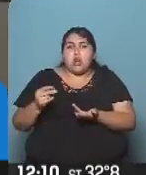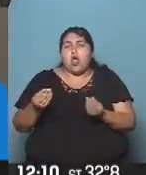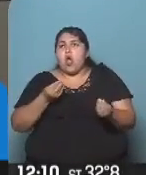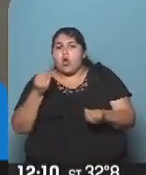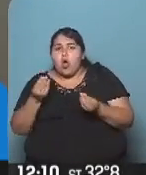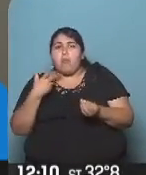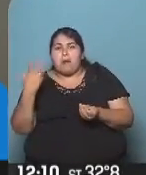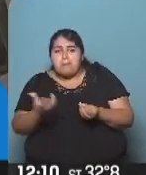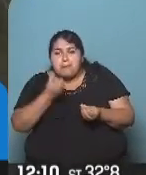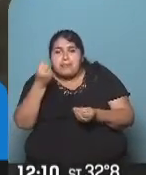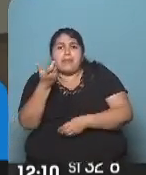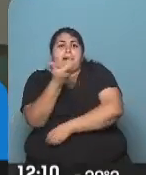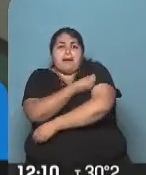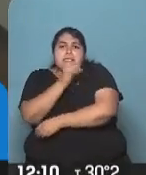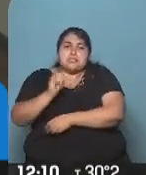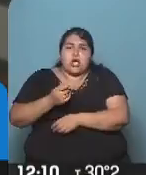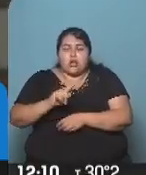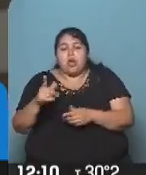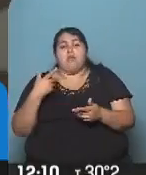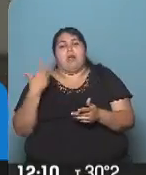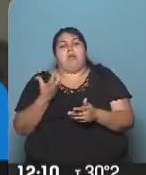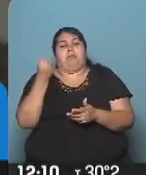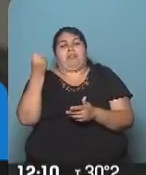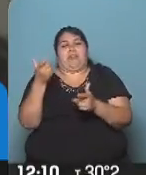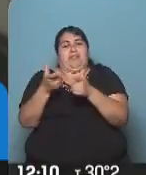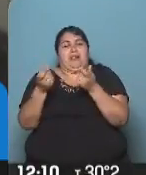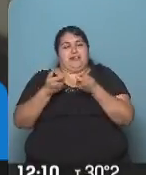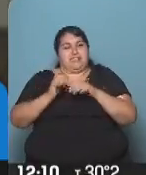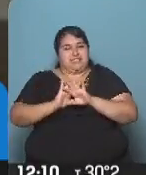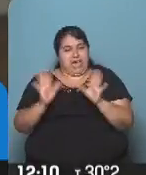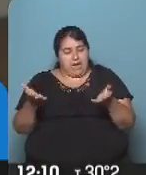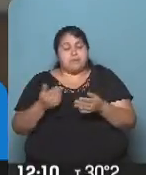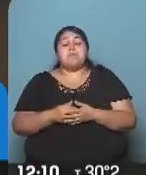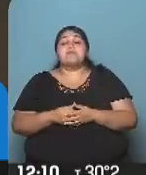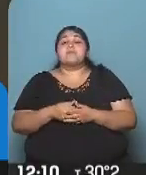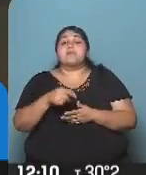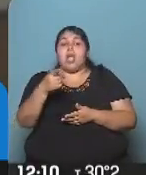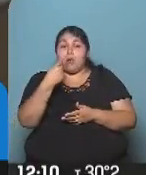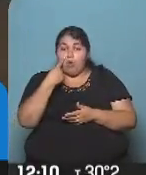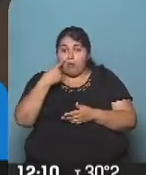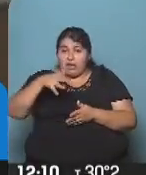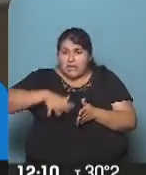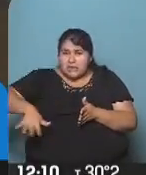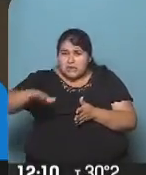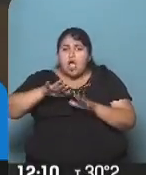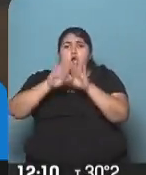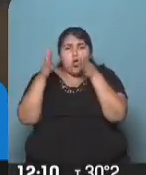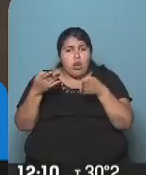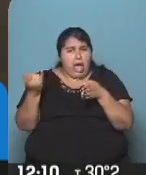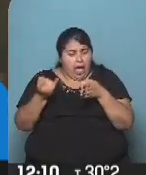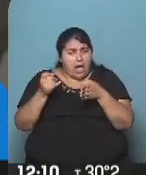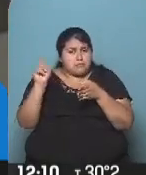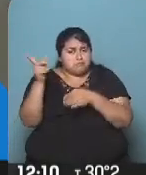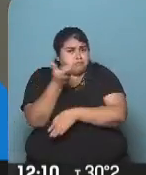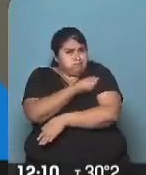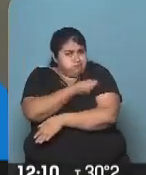cometido, que era vacunarme. Pero bueno, pareciera que ahora sí lo logré. ¿Estás de vacunatorio en la zona donde vivís, en la zona sur, por Lomas de Zamora? Sí, hay un